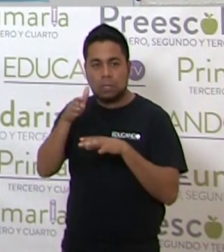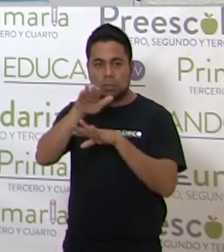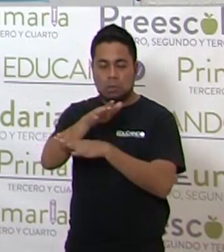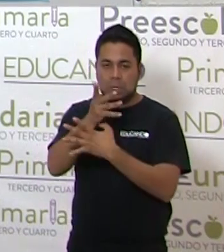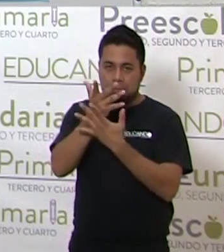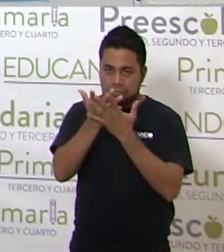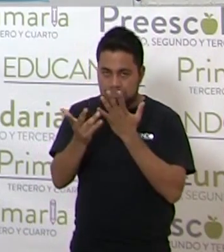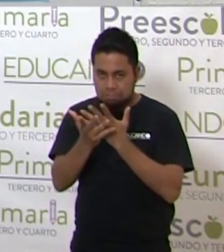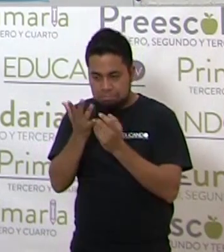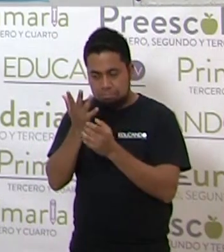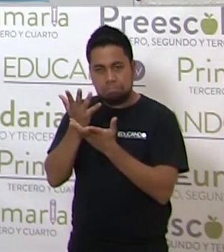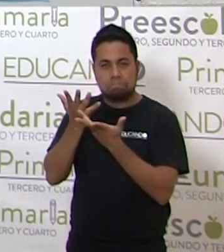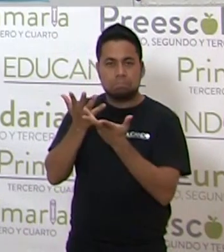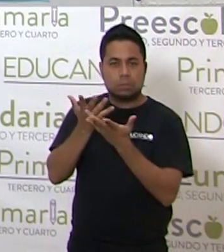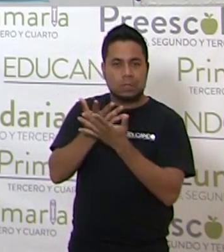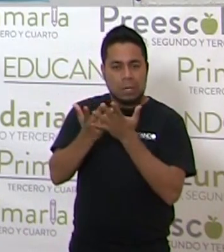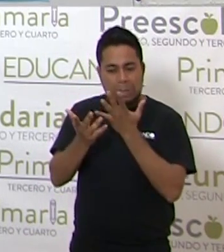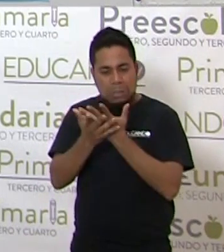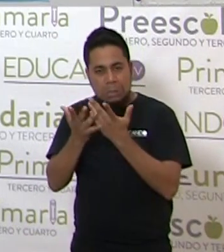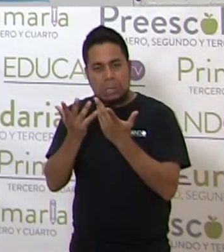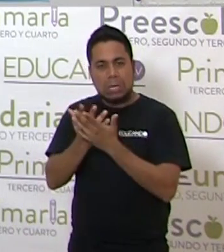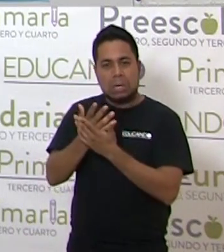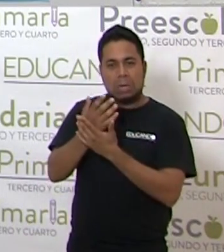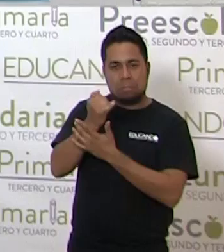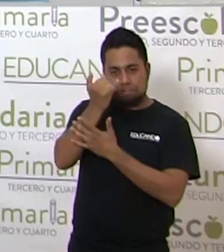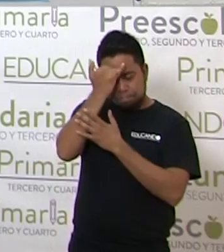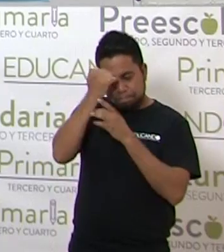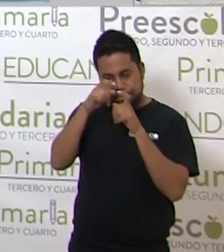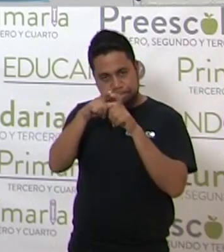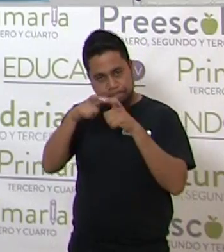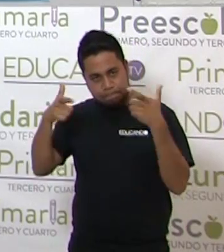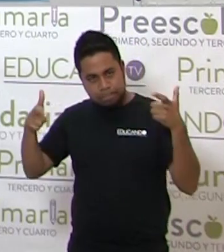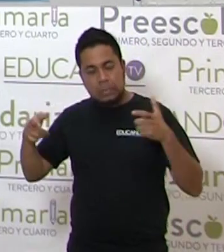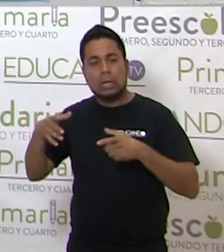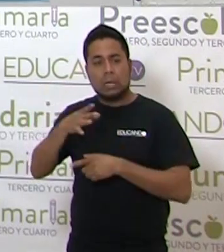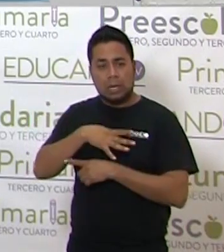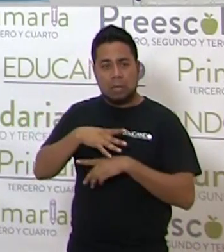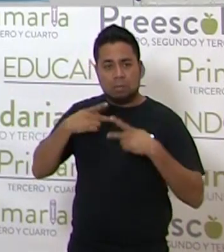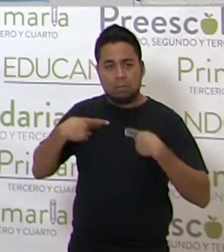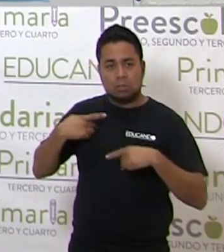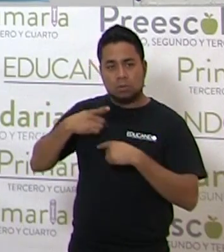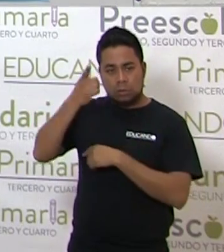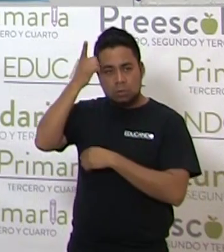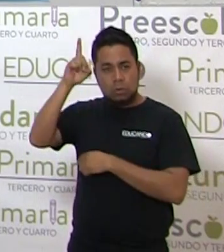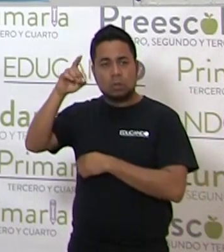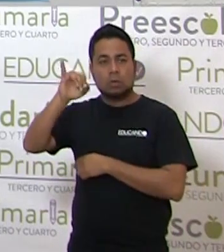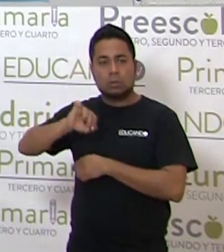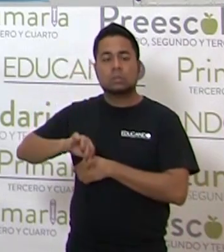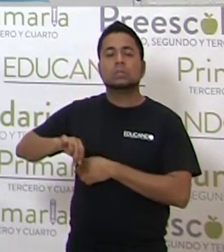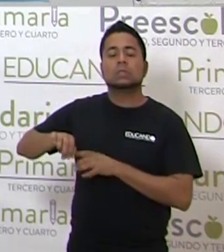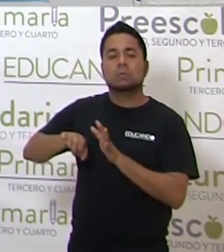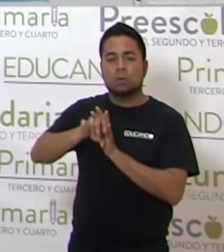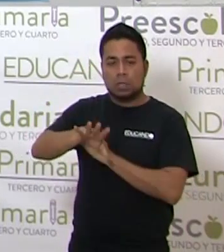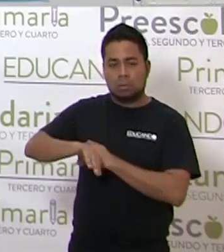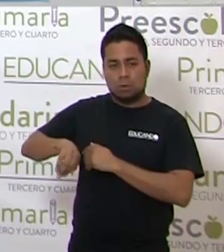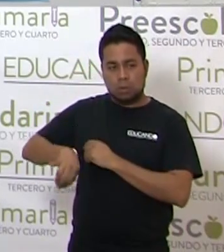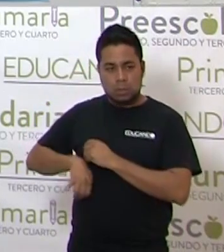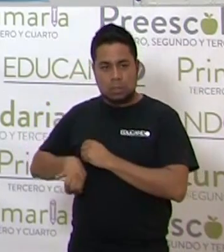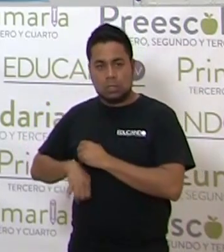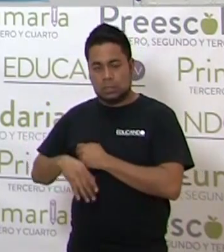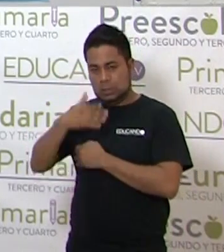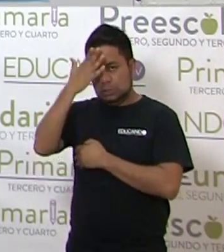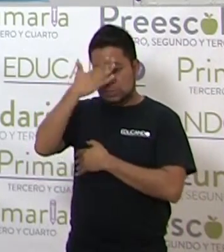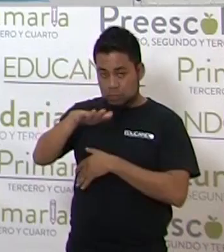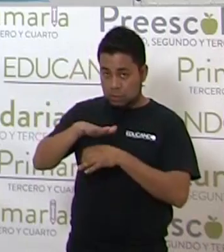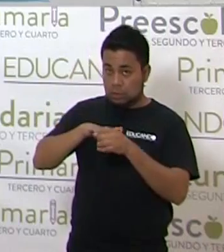producción ganadera, porque hay ganaderos que sí les interesa saber sobre